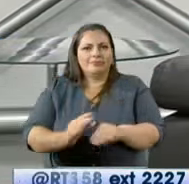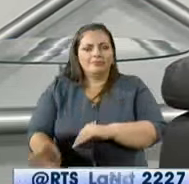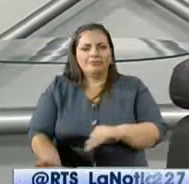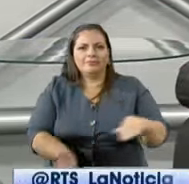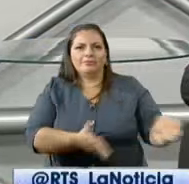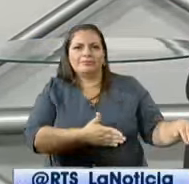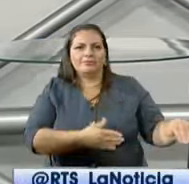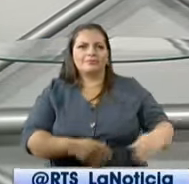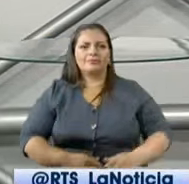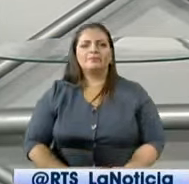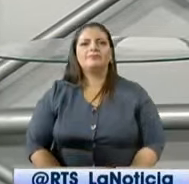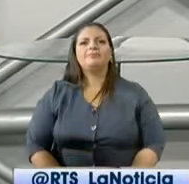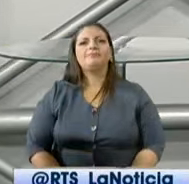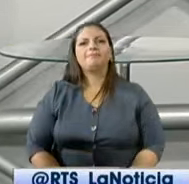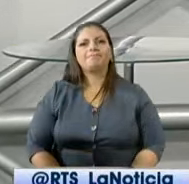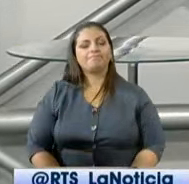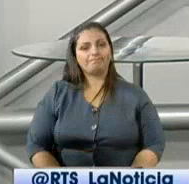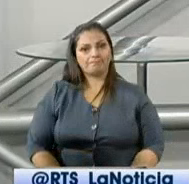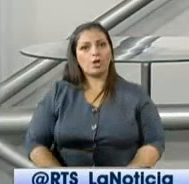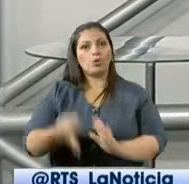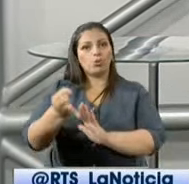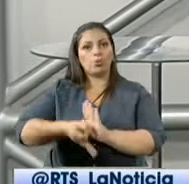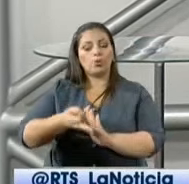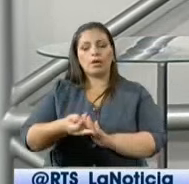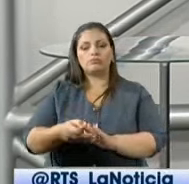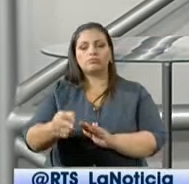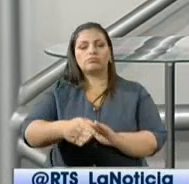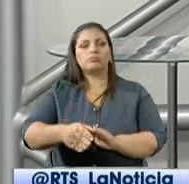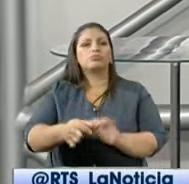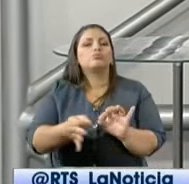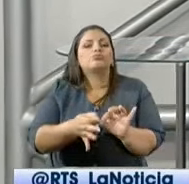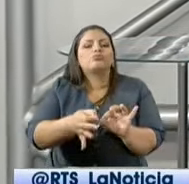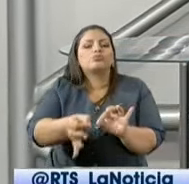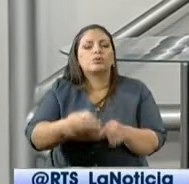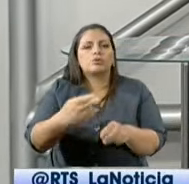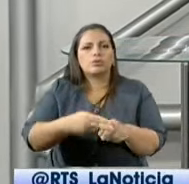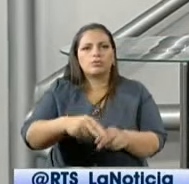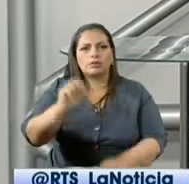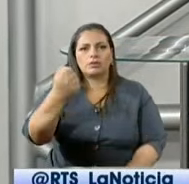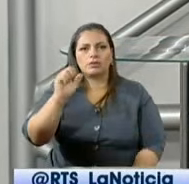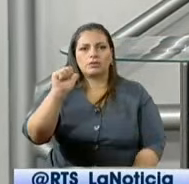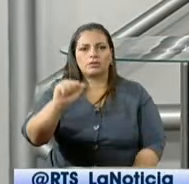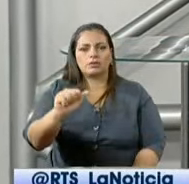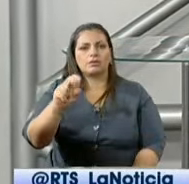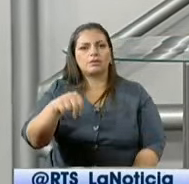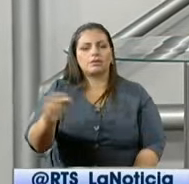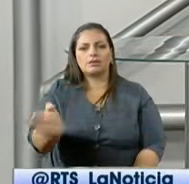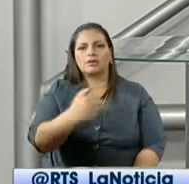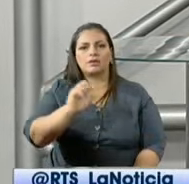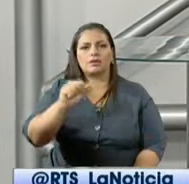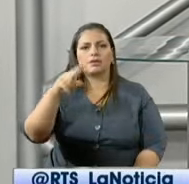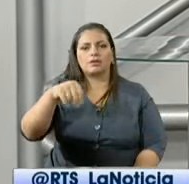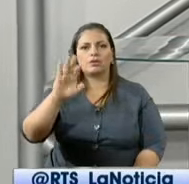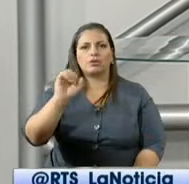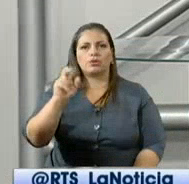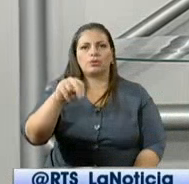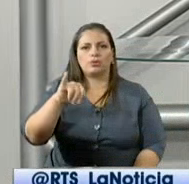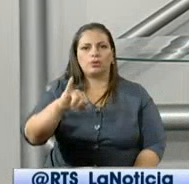del recinto San Antonio del Cantón Durán solicitan obras en ese sector. Denuncian que su mayor problema